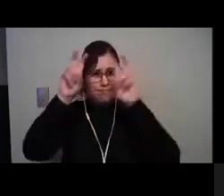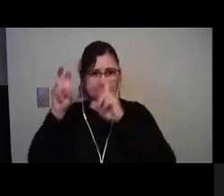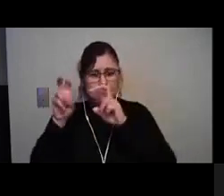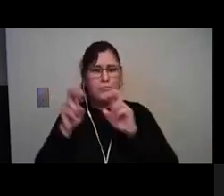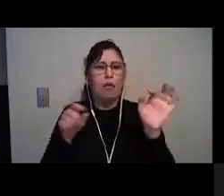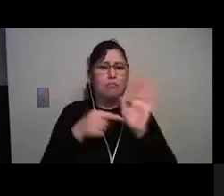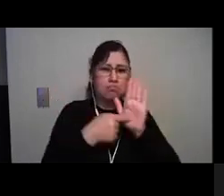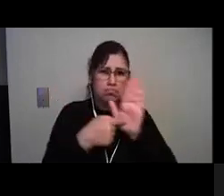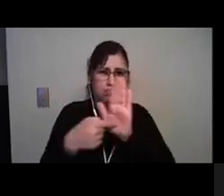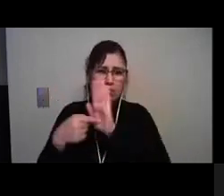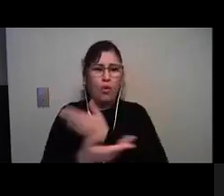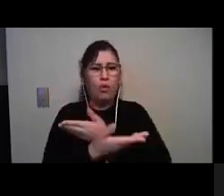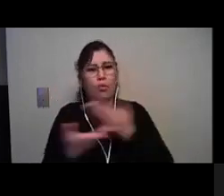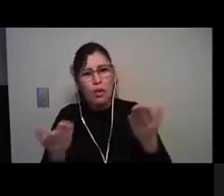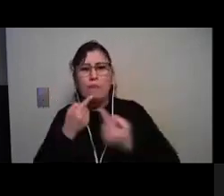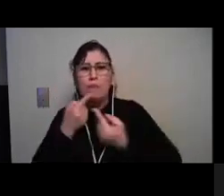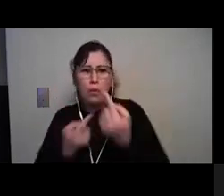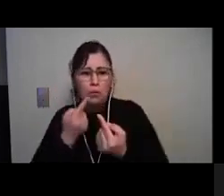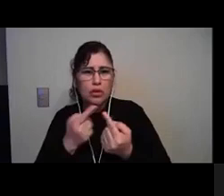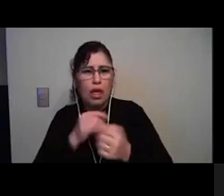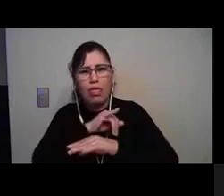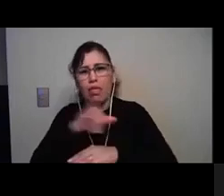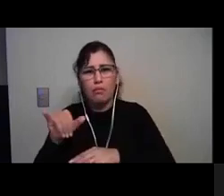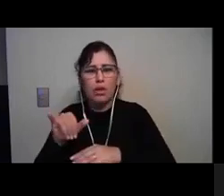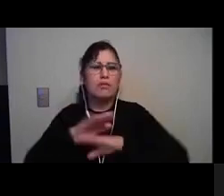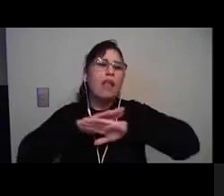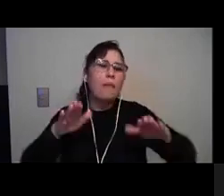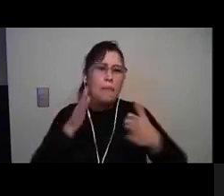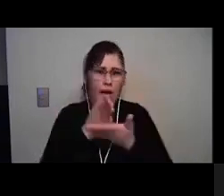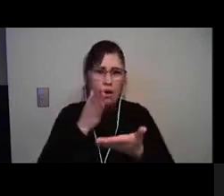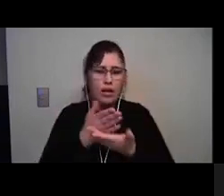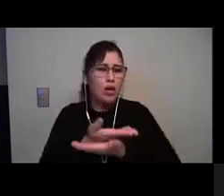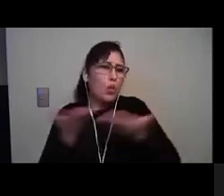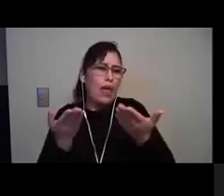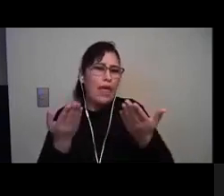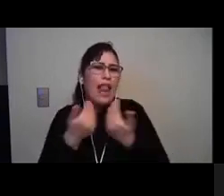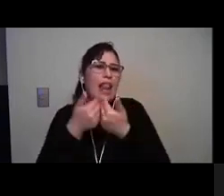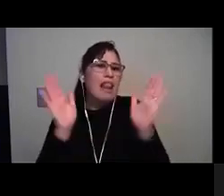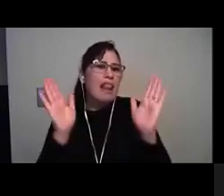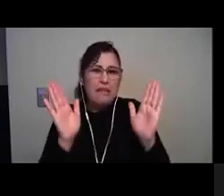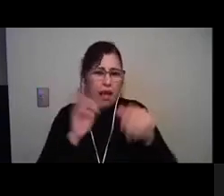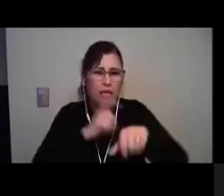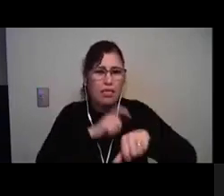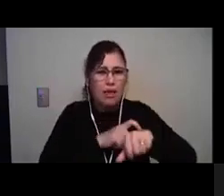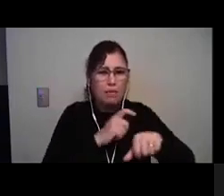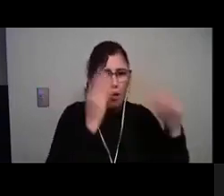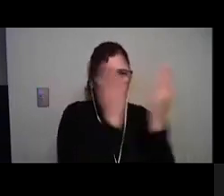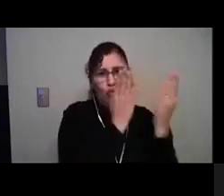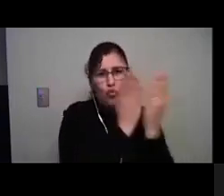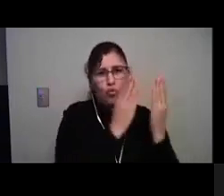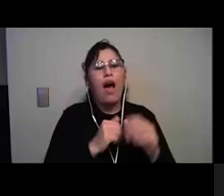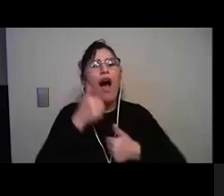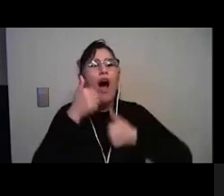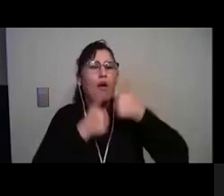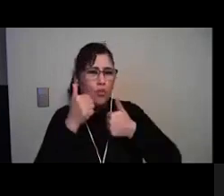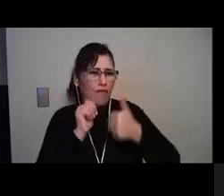esa manera podemos cerrar la cátedra del día para que queden libres un poco más temprano, ¿ya? Y puedan estudiar